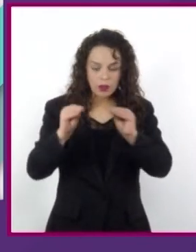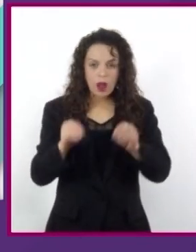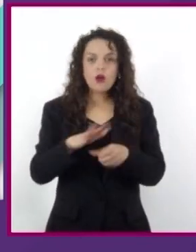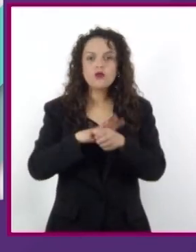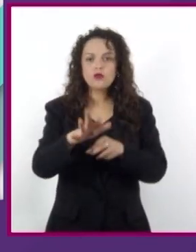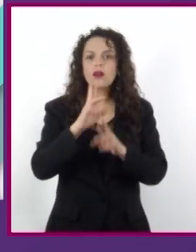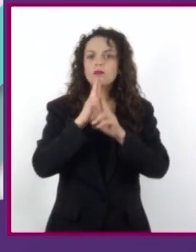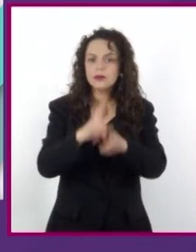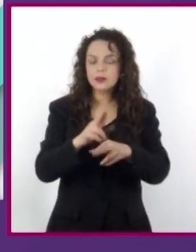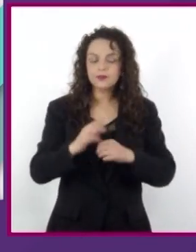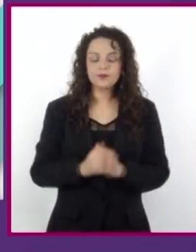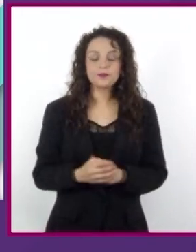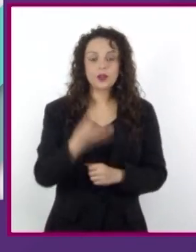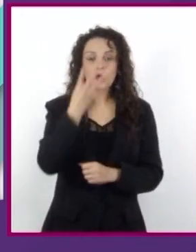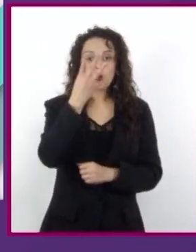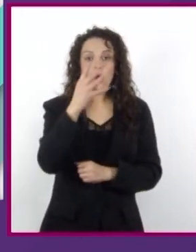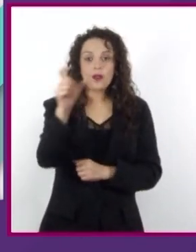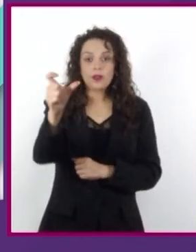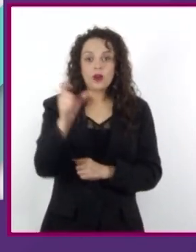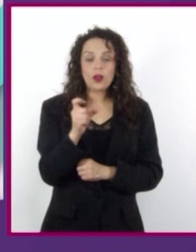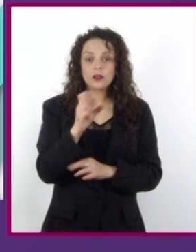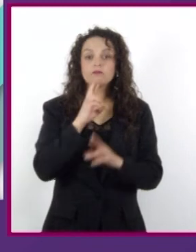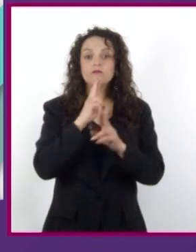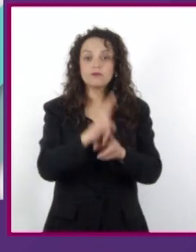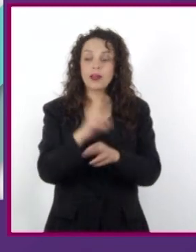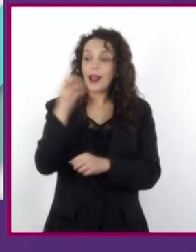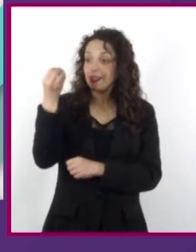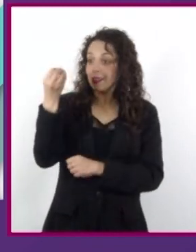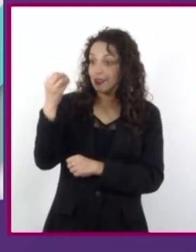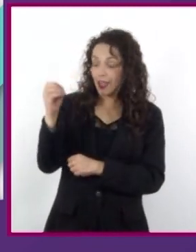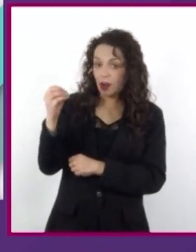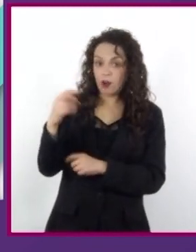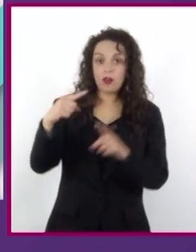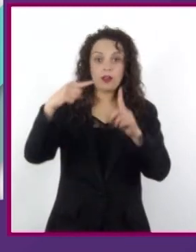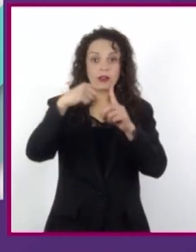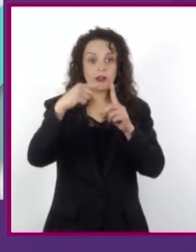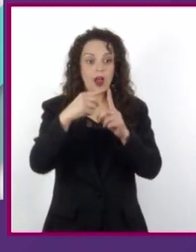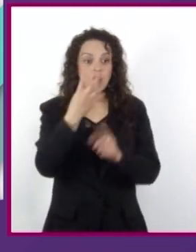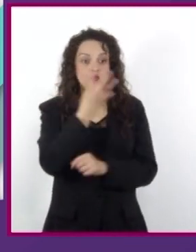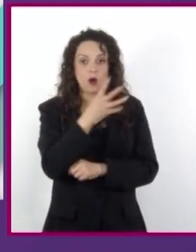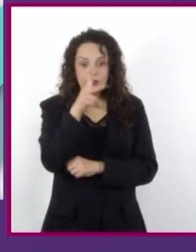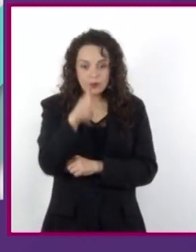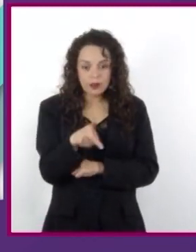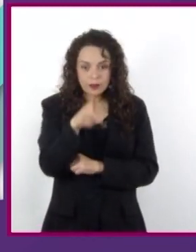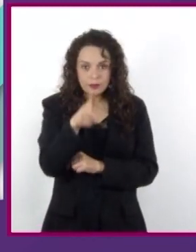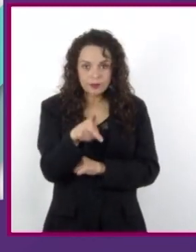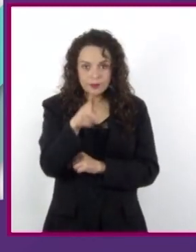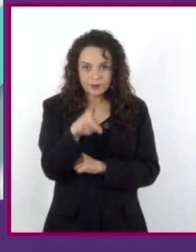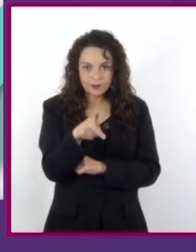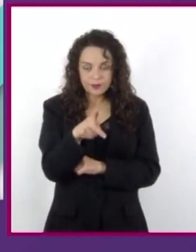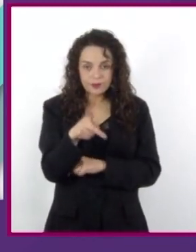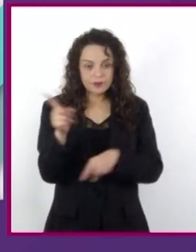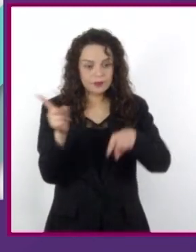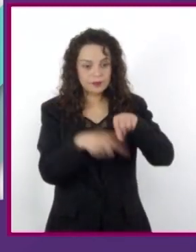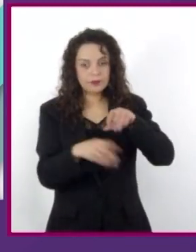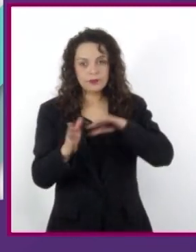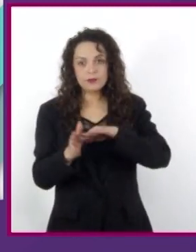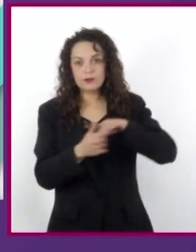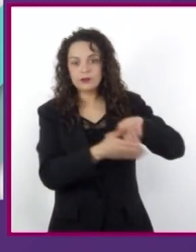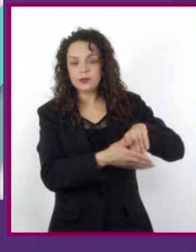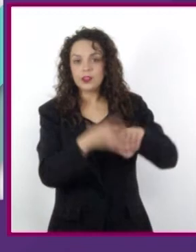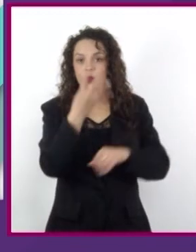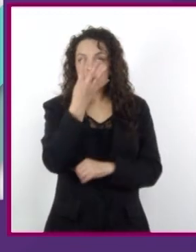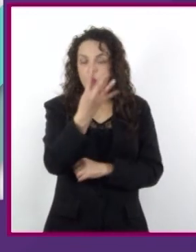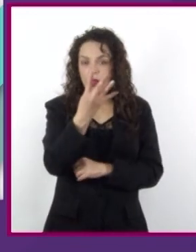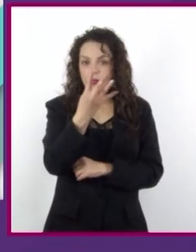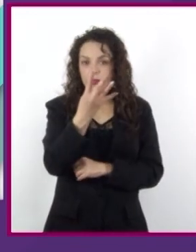en 4x igual a 0 se divide entre 4 a ambos miembros, eliminándose los 4 en